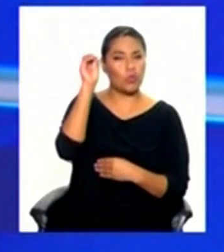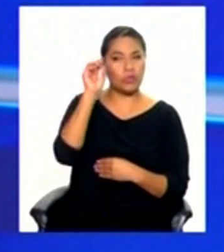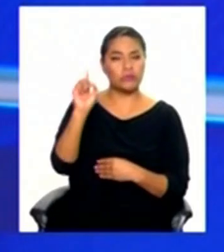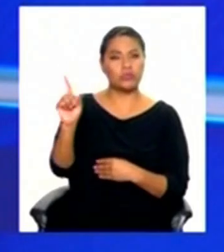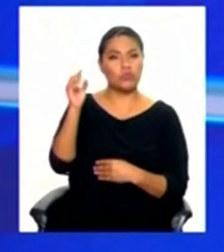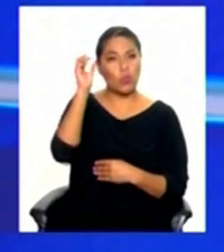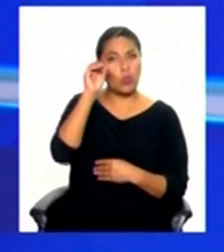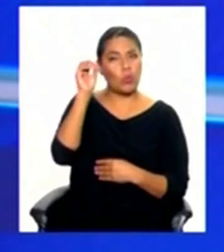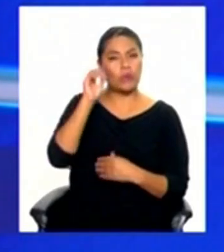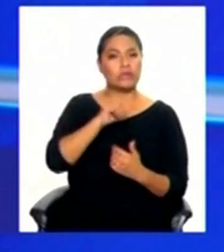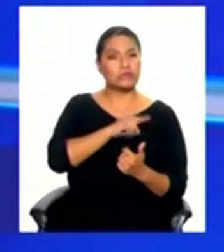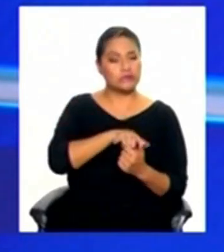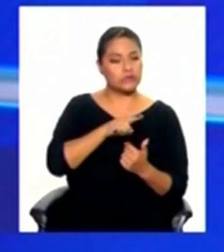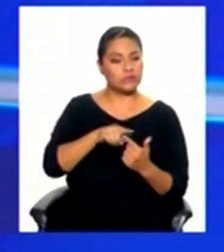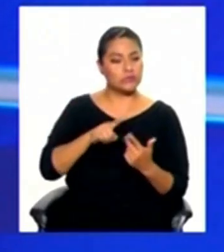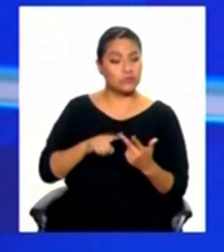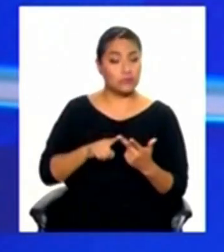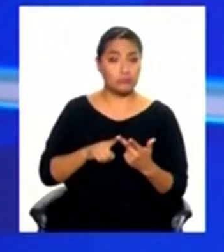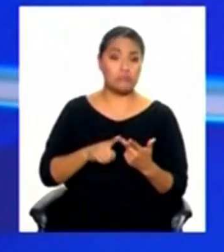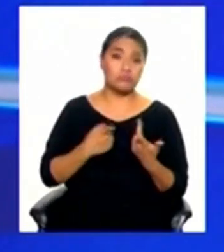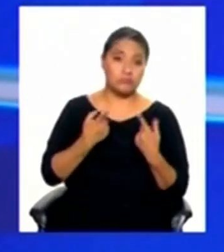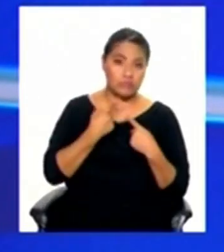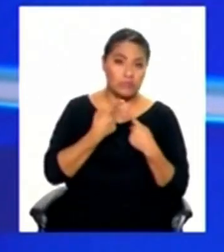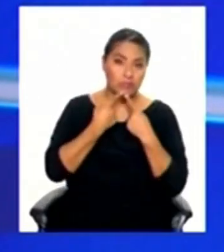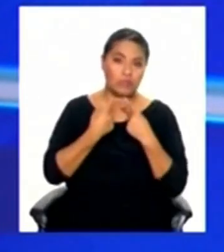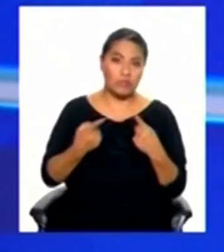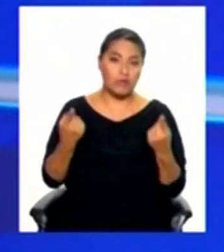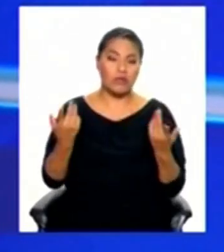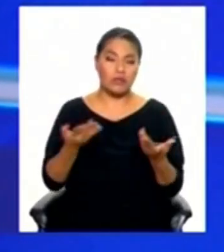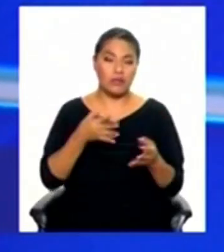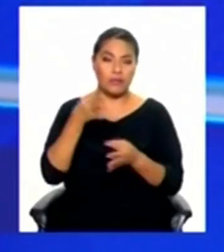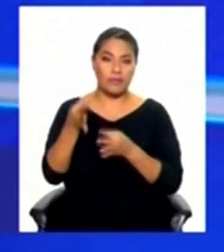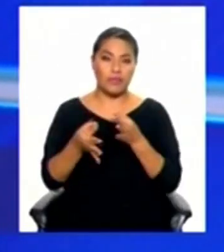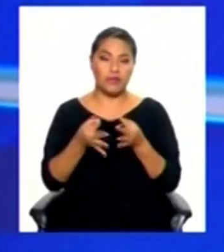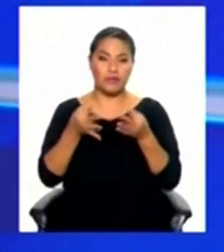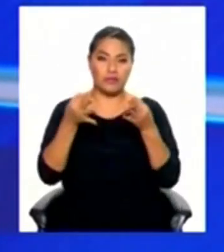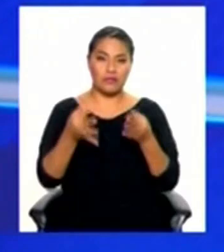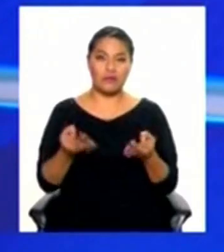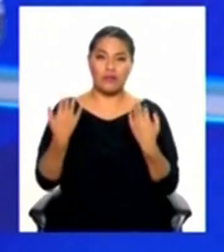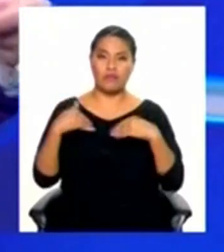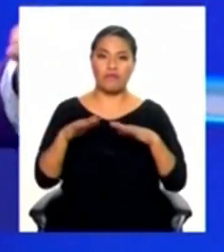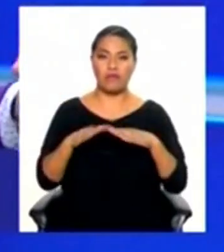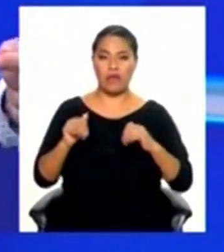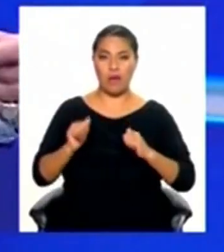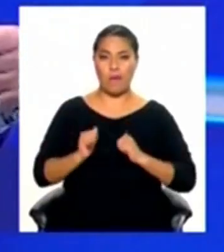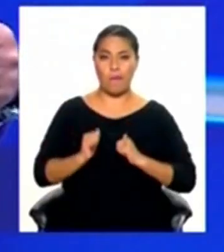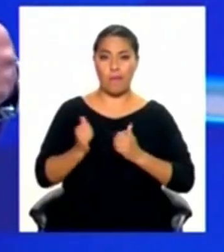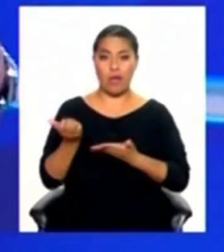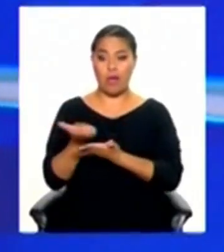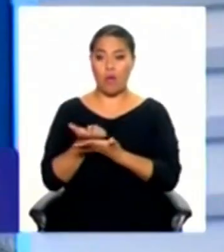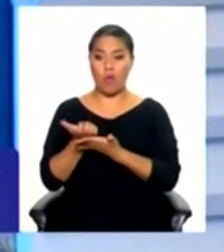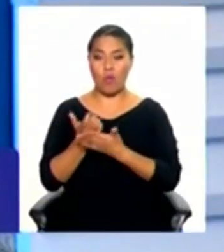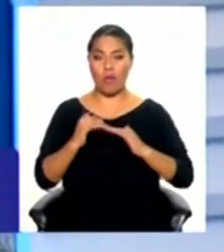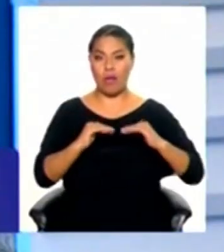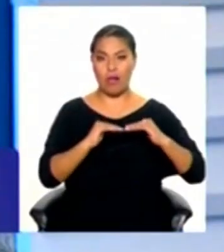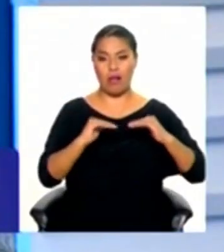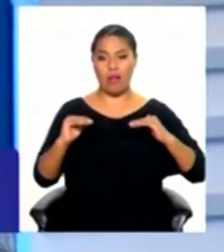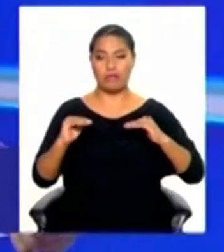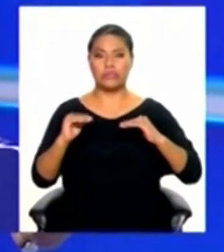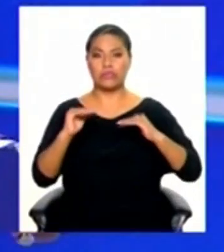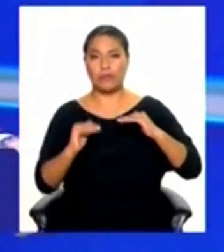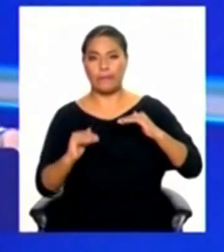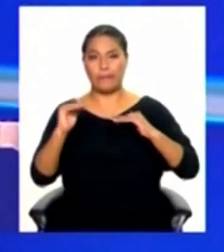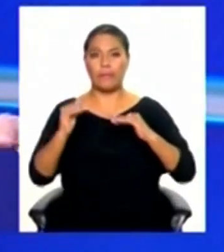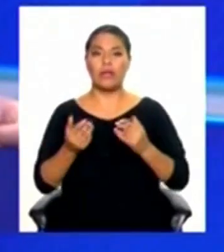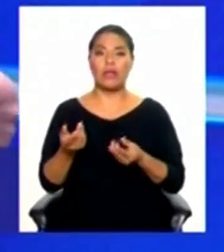a hablarle al público de lo que realmente es una recesión Más allá del libro de texto Más